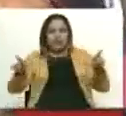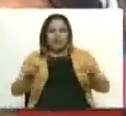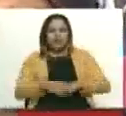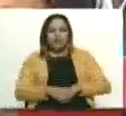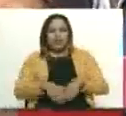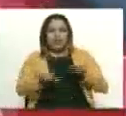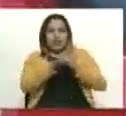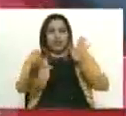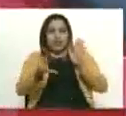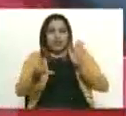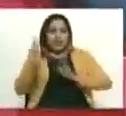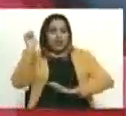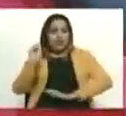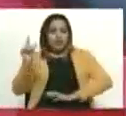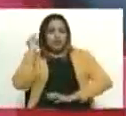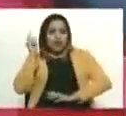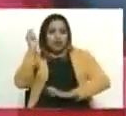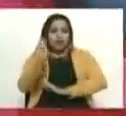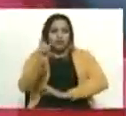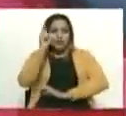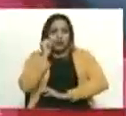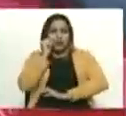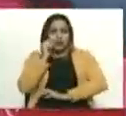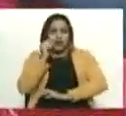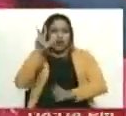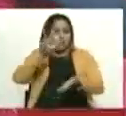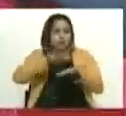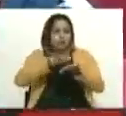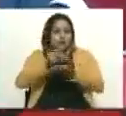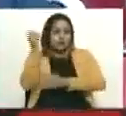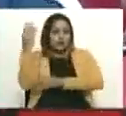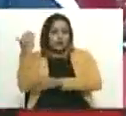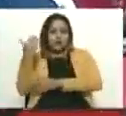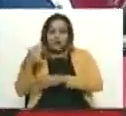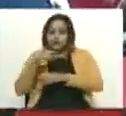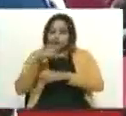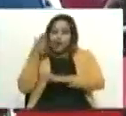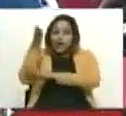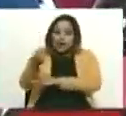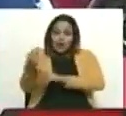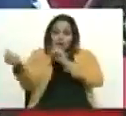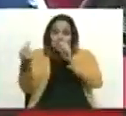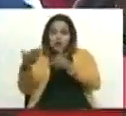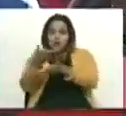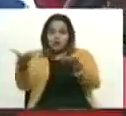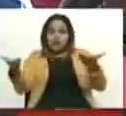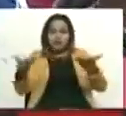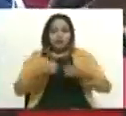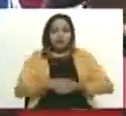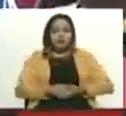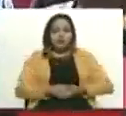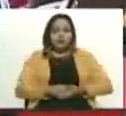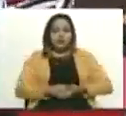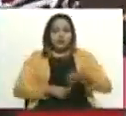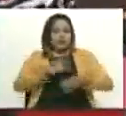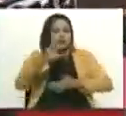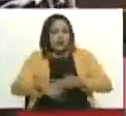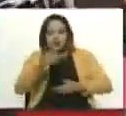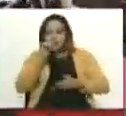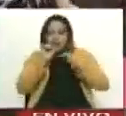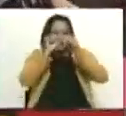diputadas y diputados aprobamos en la Asamblea, pero para ir a discutirlo con ustedes. Ese plan legislativo no es rígido, no